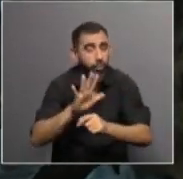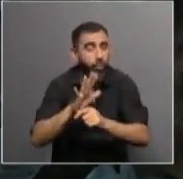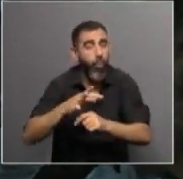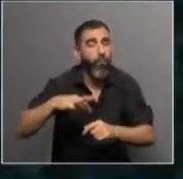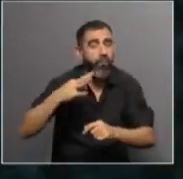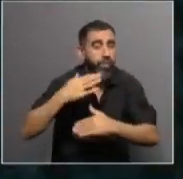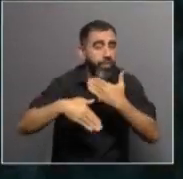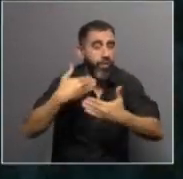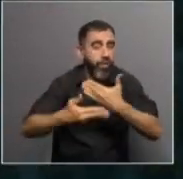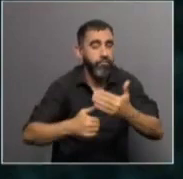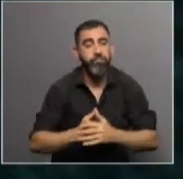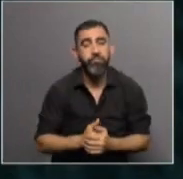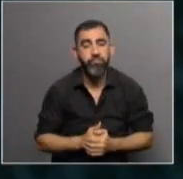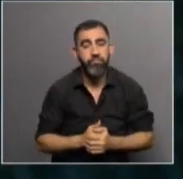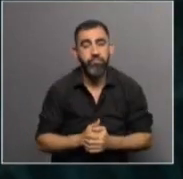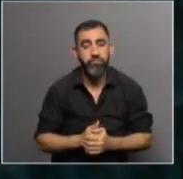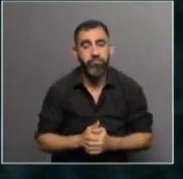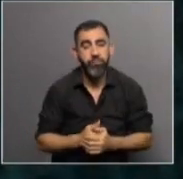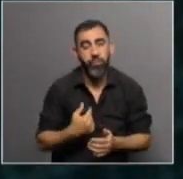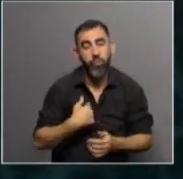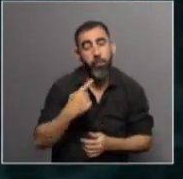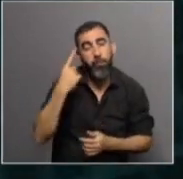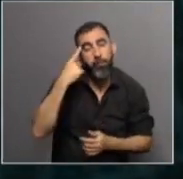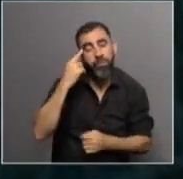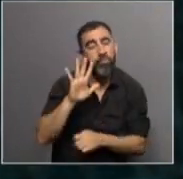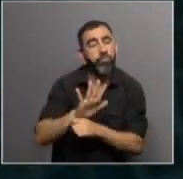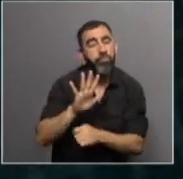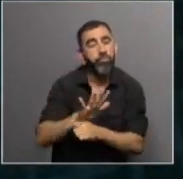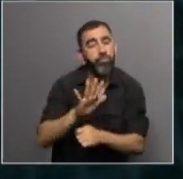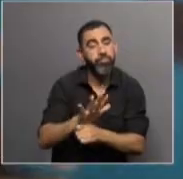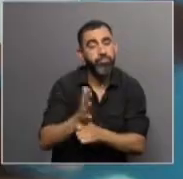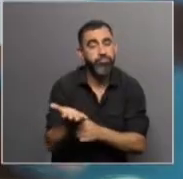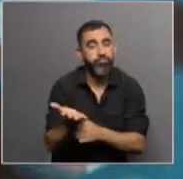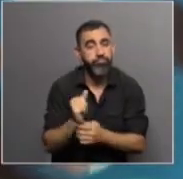vida. Es algo que me pongo a pensar y es como, wow.